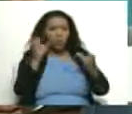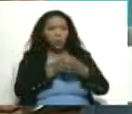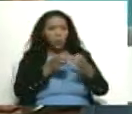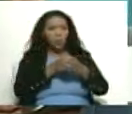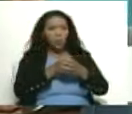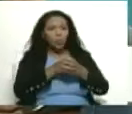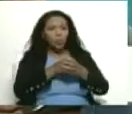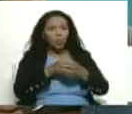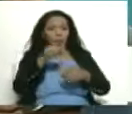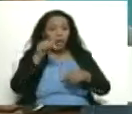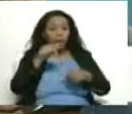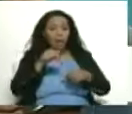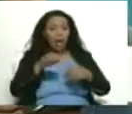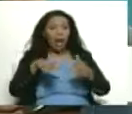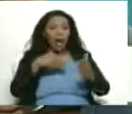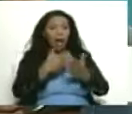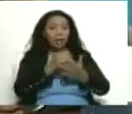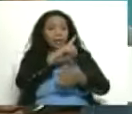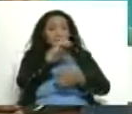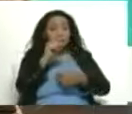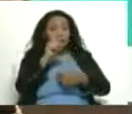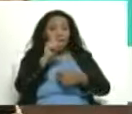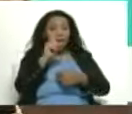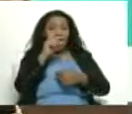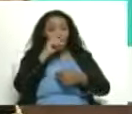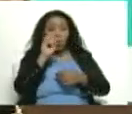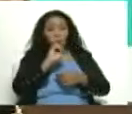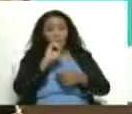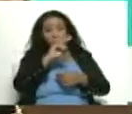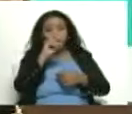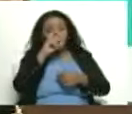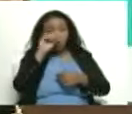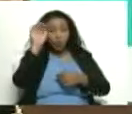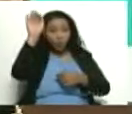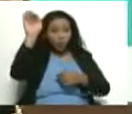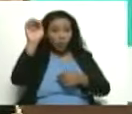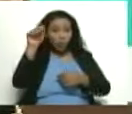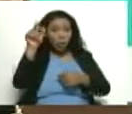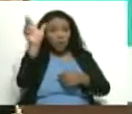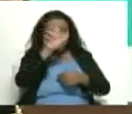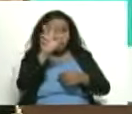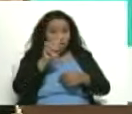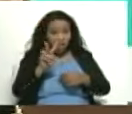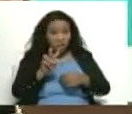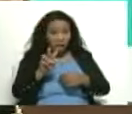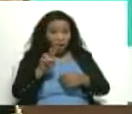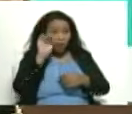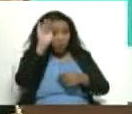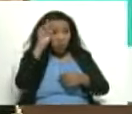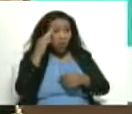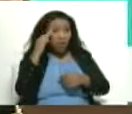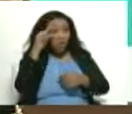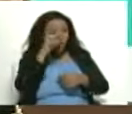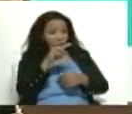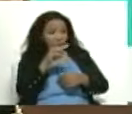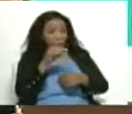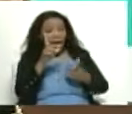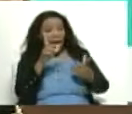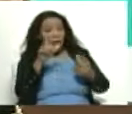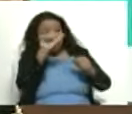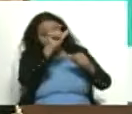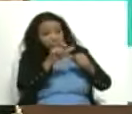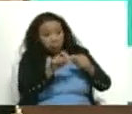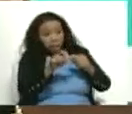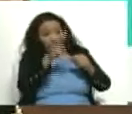que de aquí a 100 años, a 200 años, todos los venezolanos, cuando vean su mapa sin las líneas de zona en reclamación, sino con la